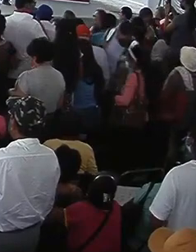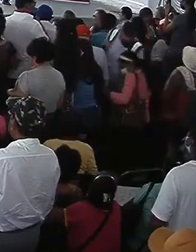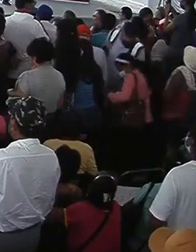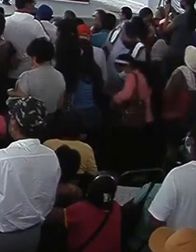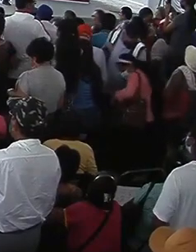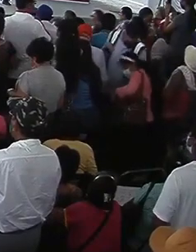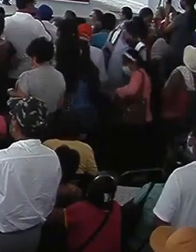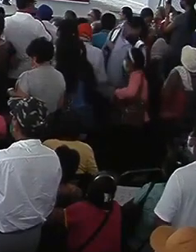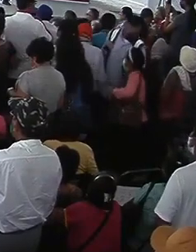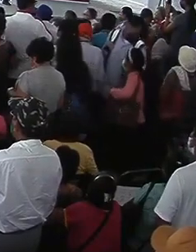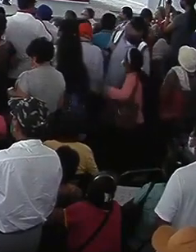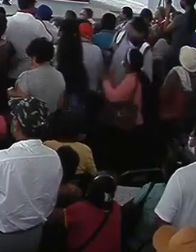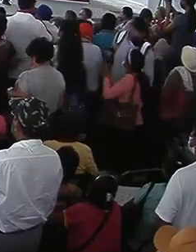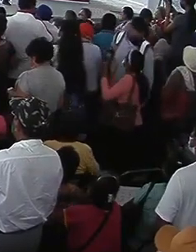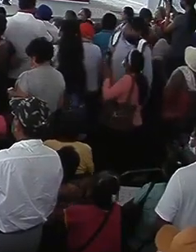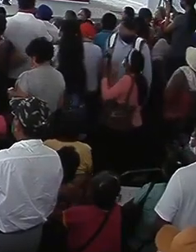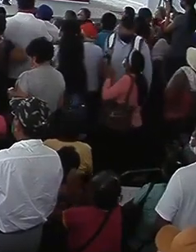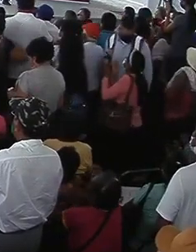Murat Hinojosa.